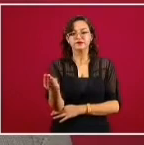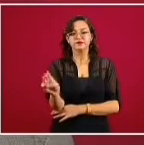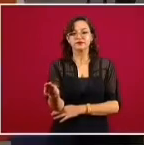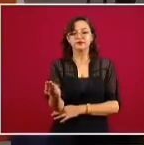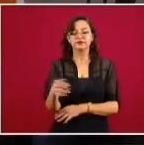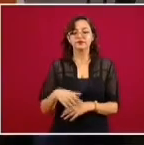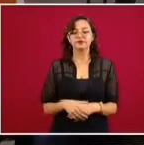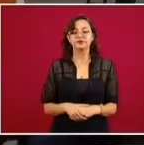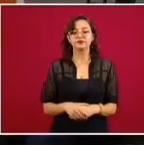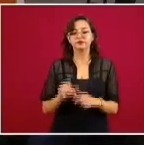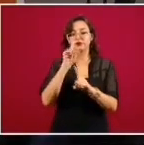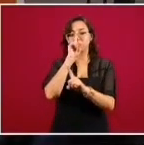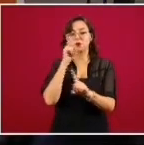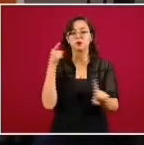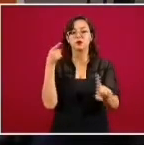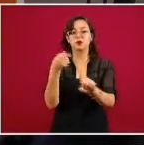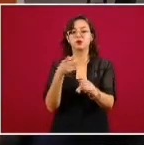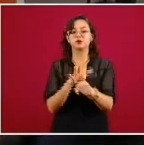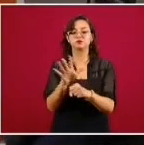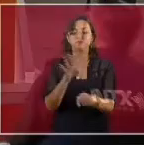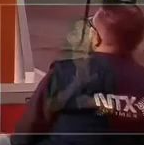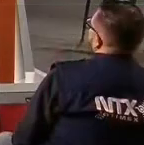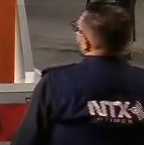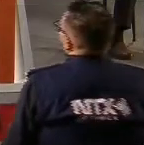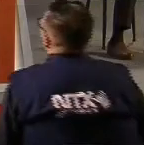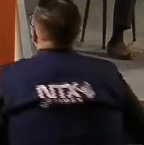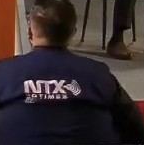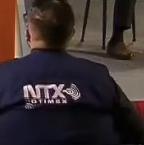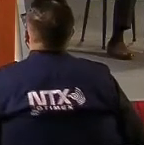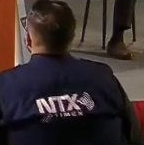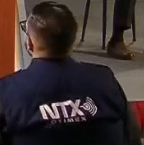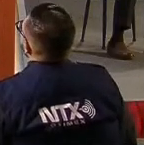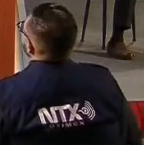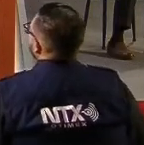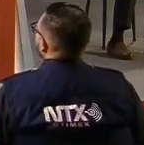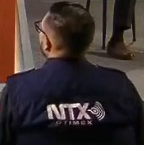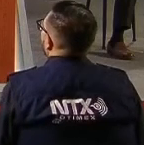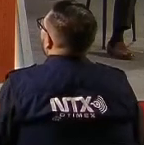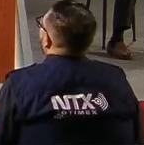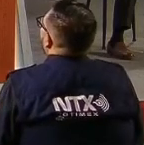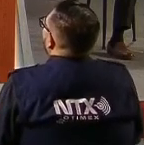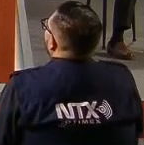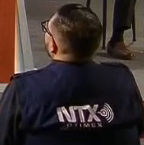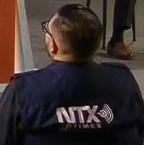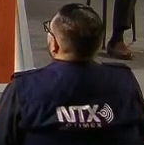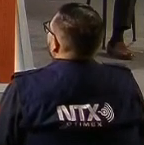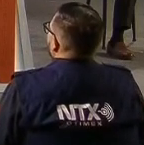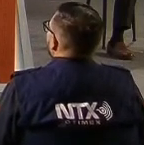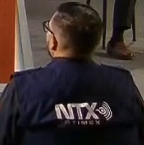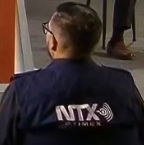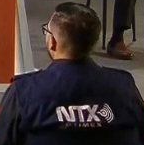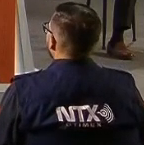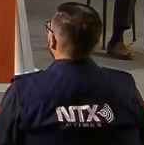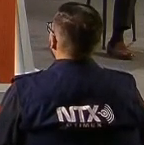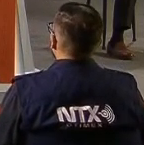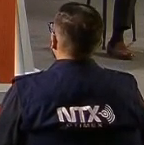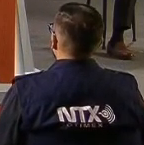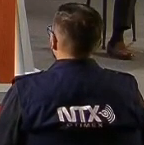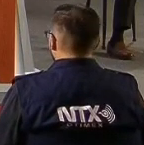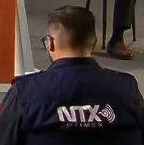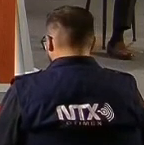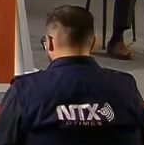Con el propósito de conservar la intensidad de las medidas de mitigación que están dando resultados y que,